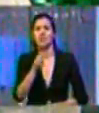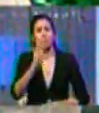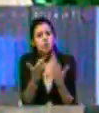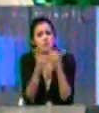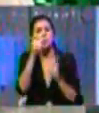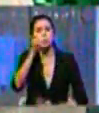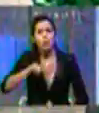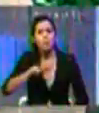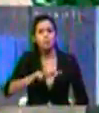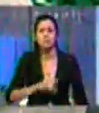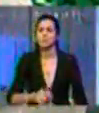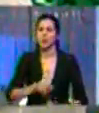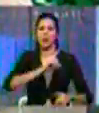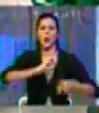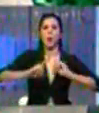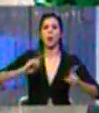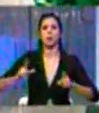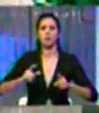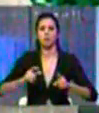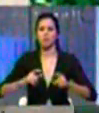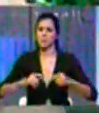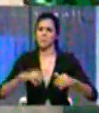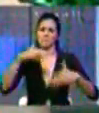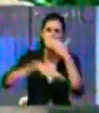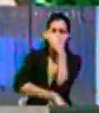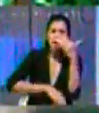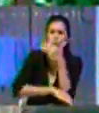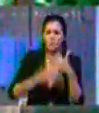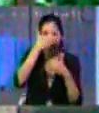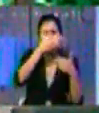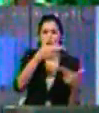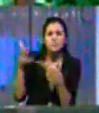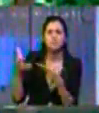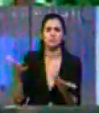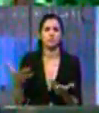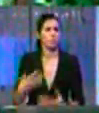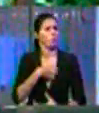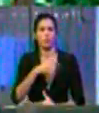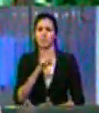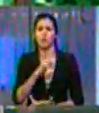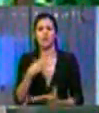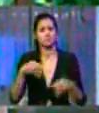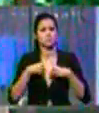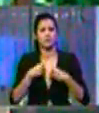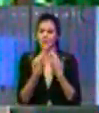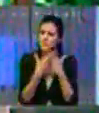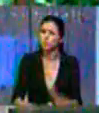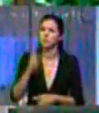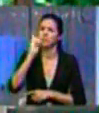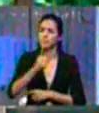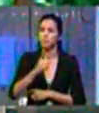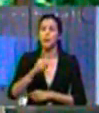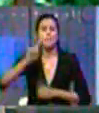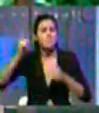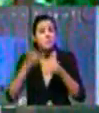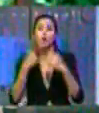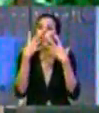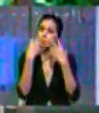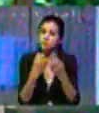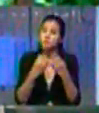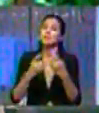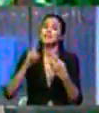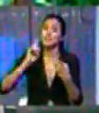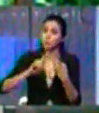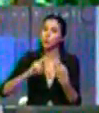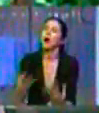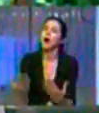pueblo de la dictadura del crimen paramilitar. Y yo pido apoyo y comprensión, apoyo en primer lugar, de